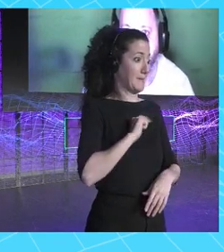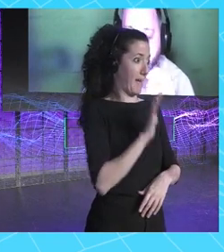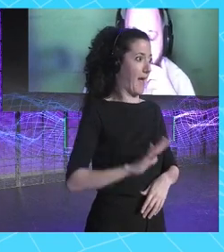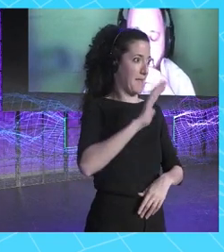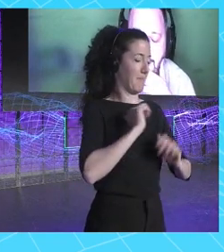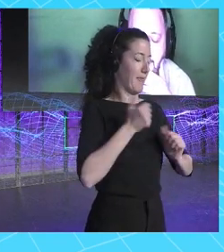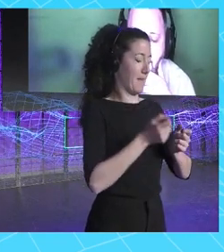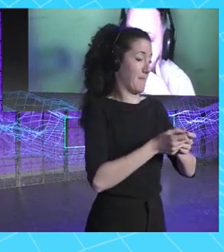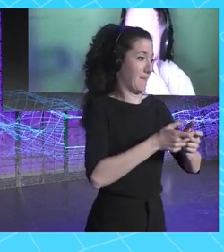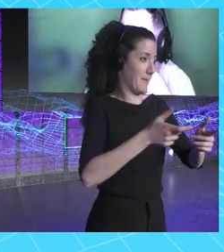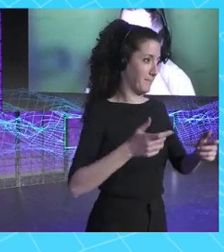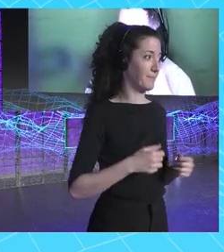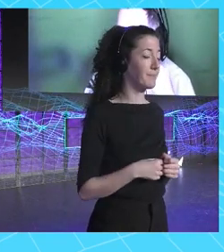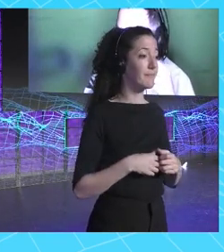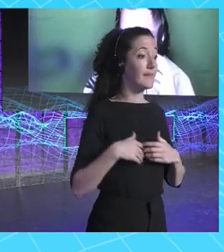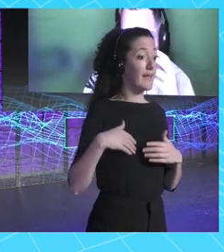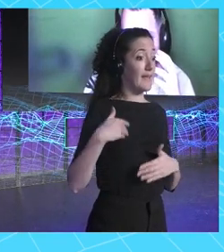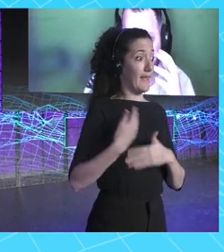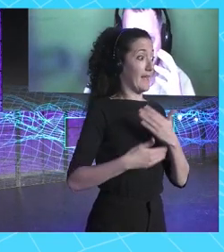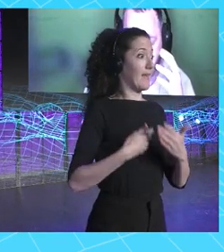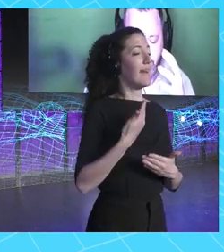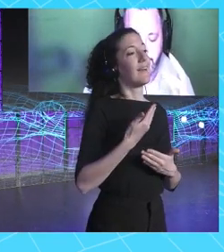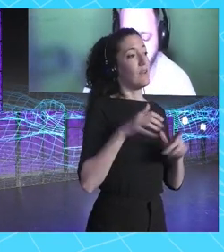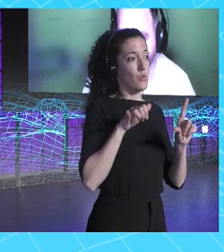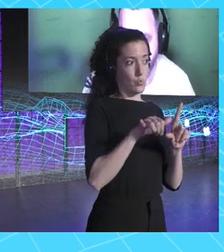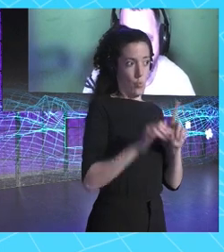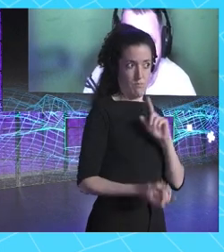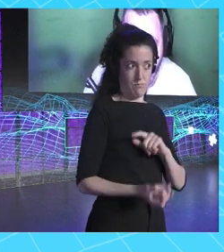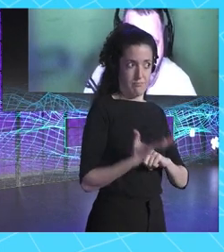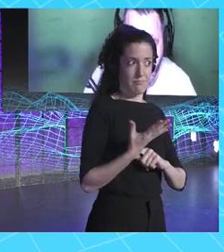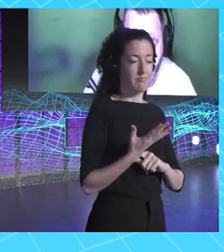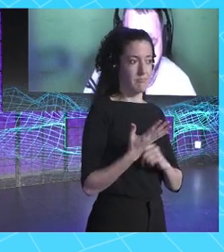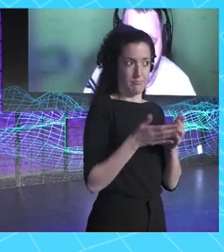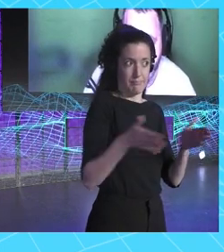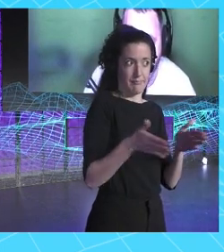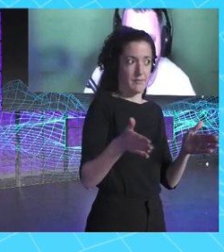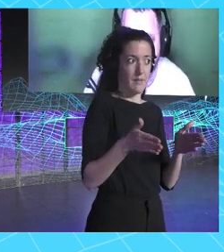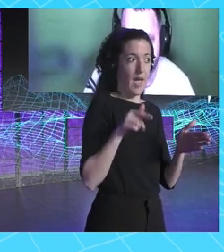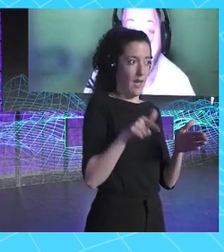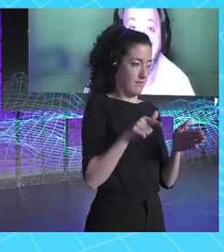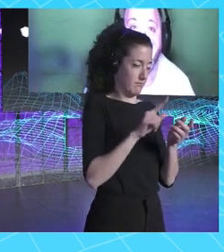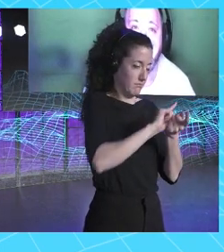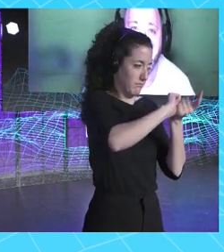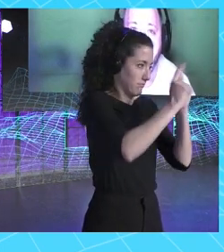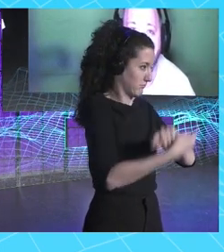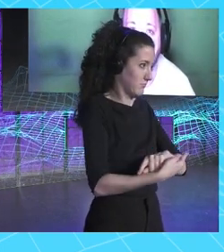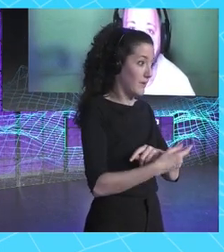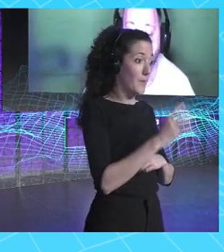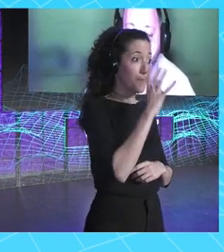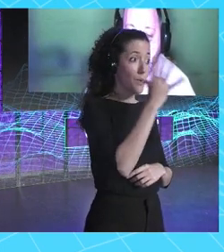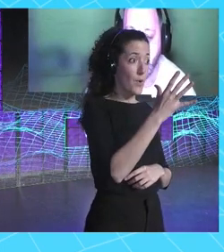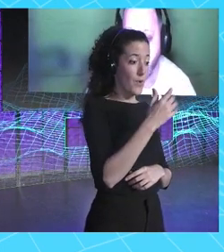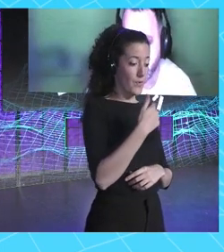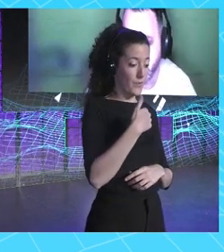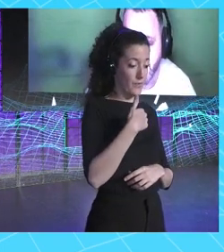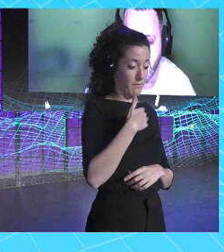y cuando YouTube apareció todo dio un vuelco porque claro yo escribía un artículo y en mi web